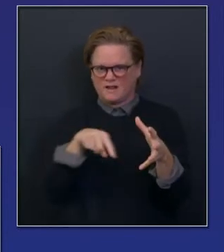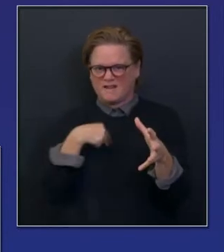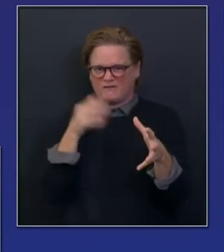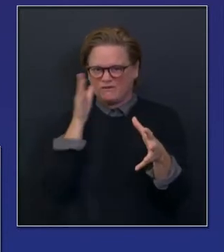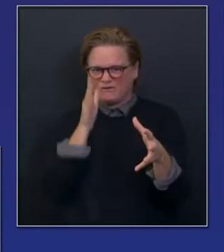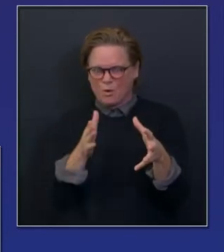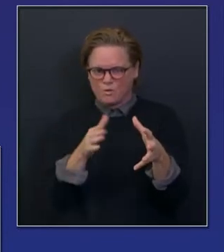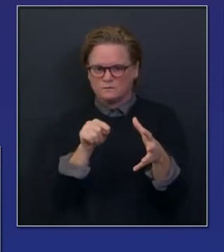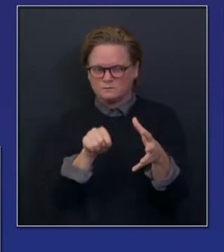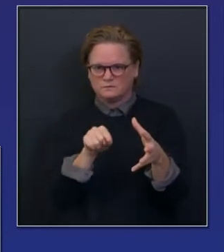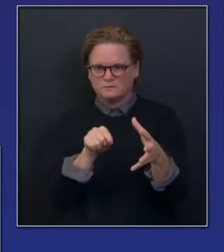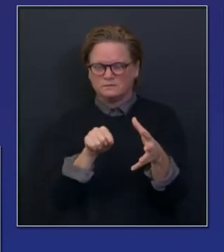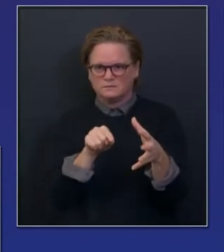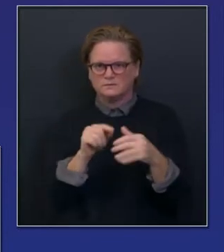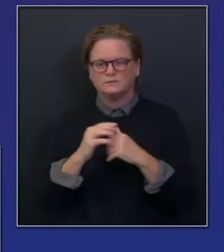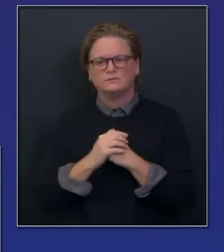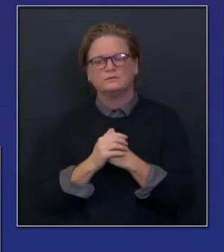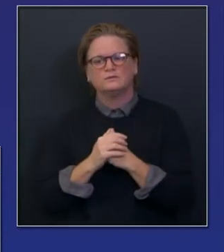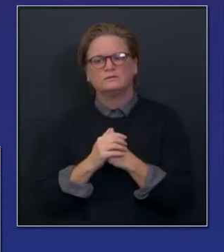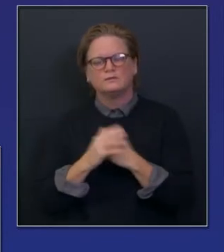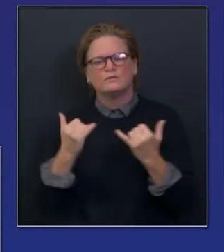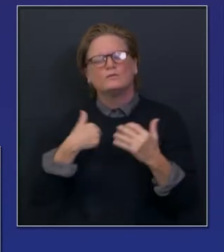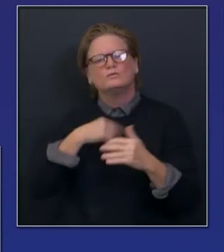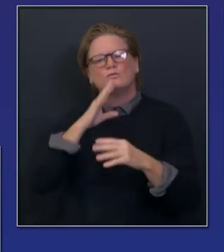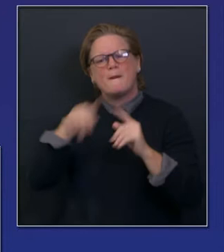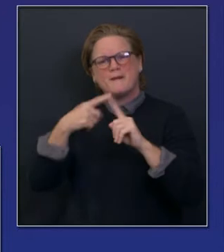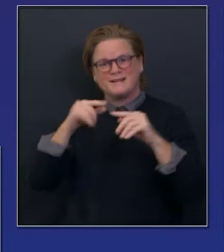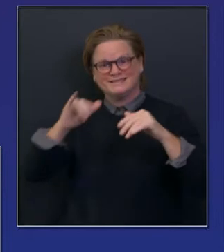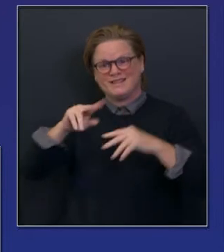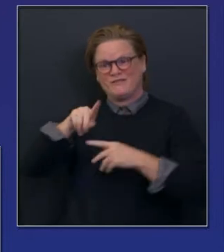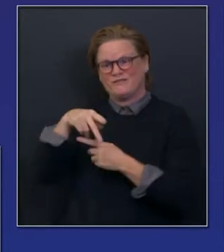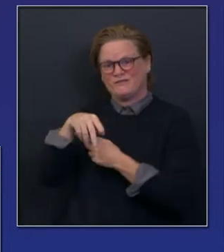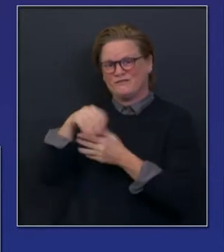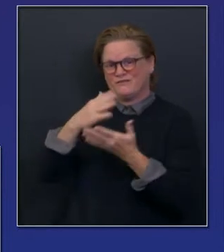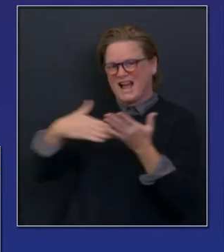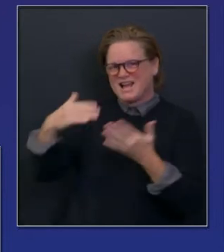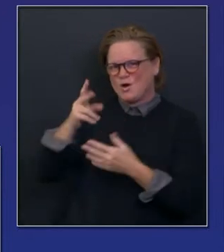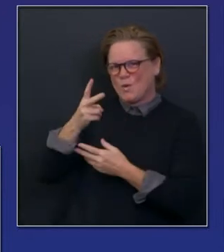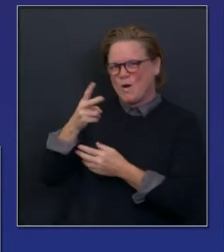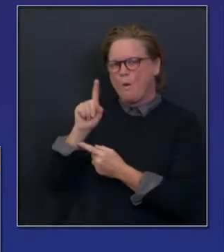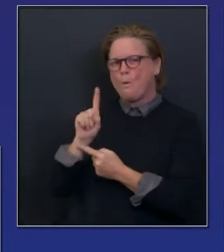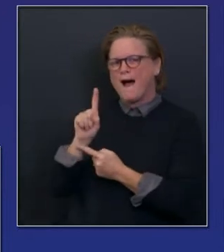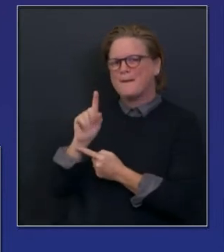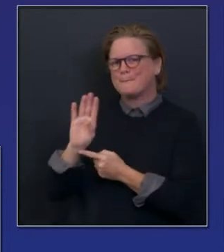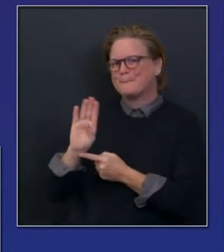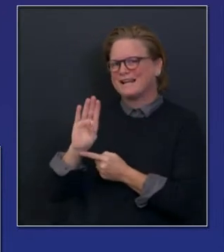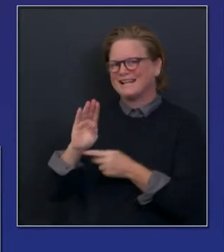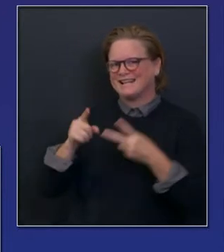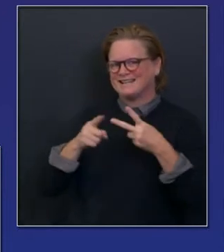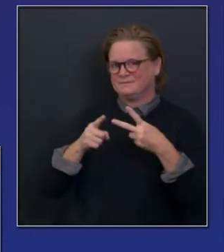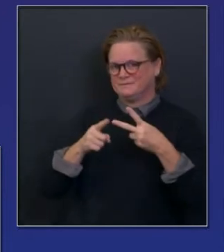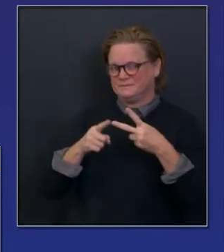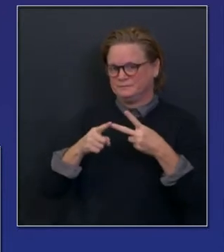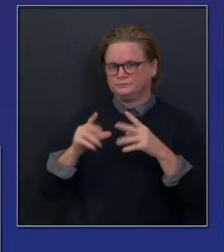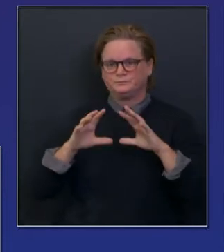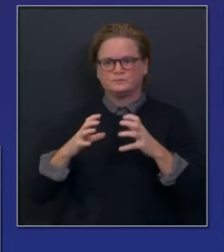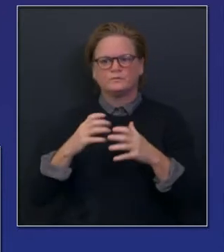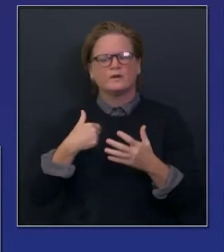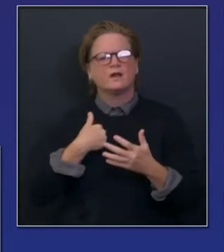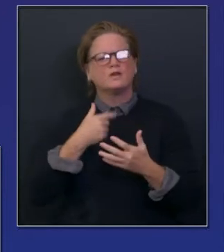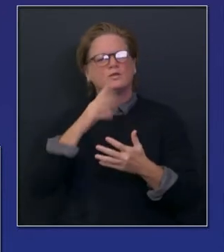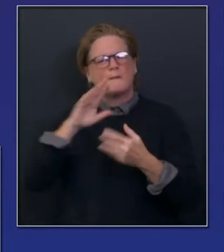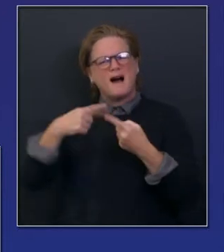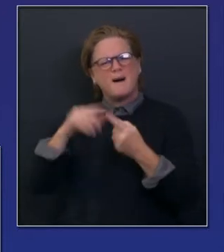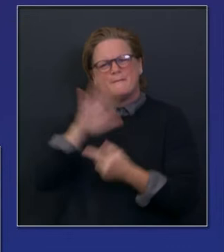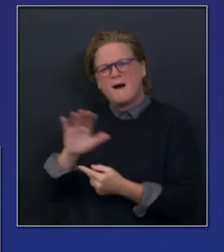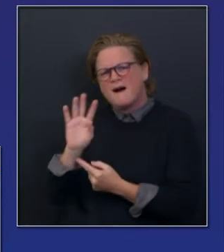En un momento compartiré estos con ustedes. La fase 1B se trata de un universo de 8 millones de